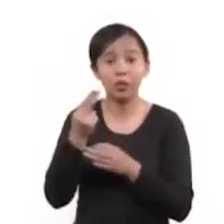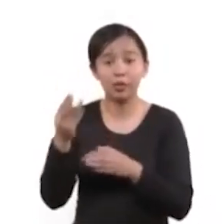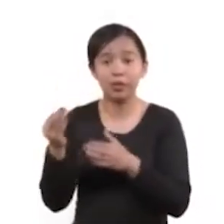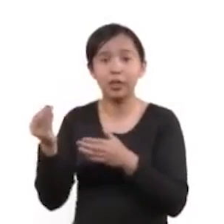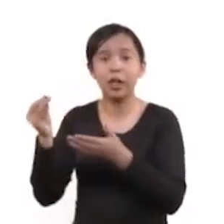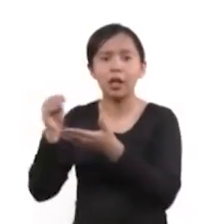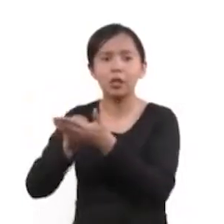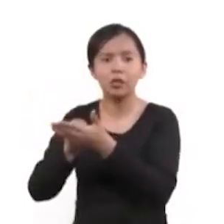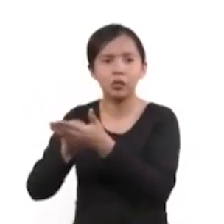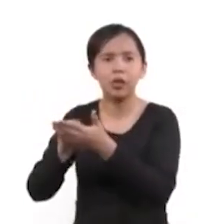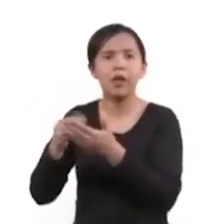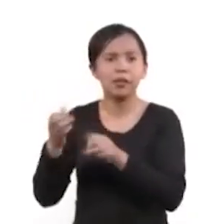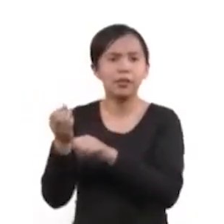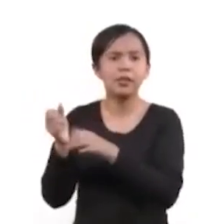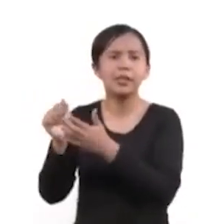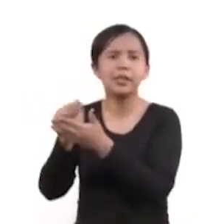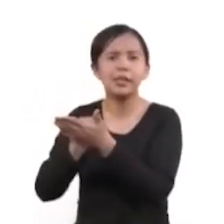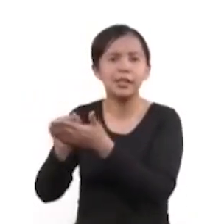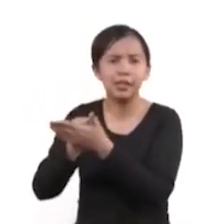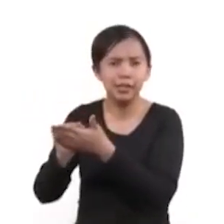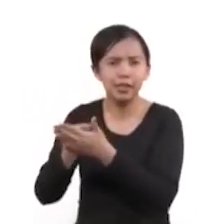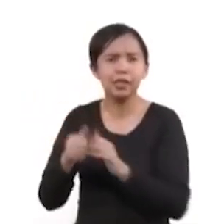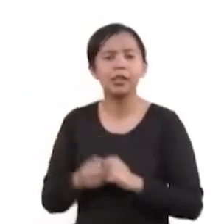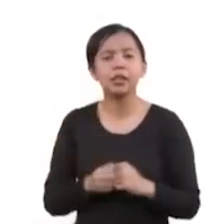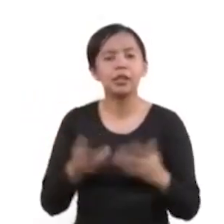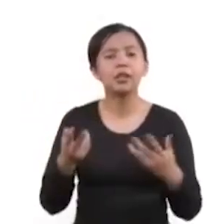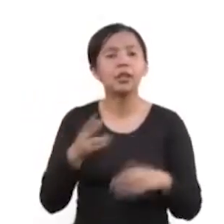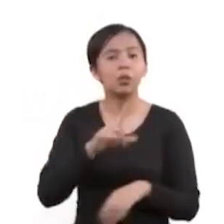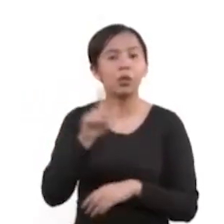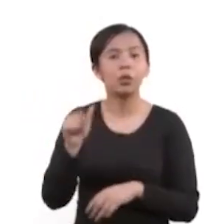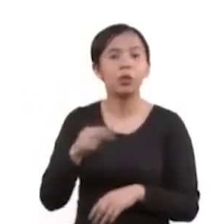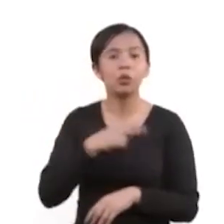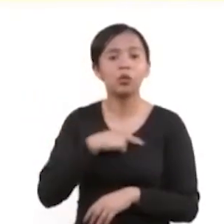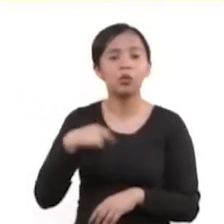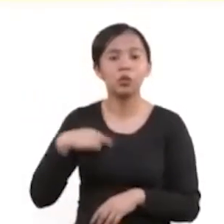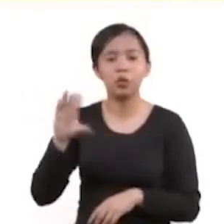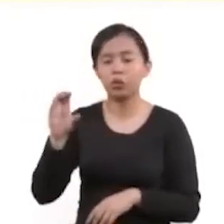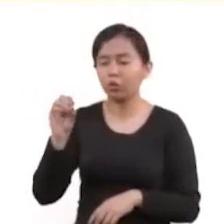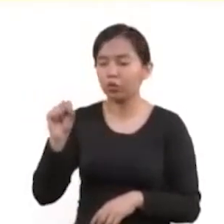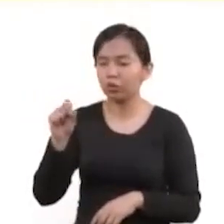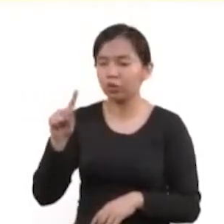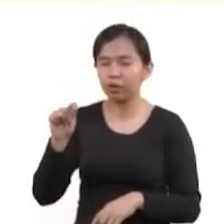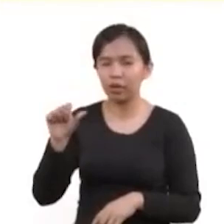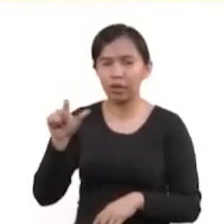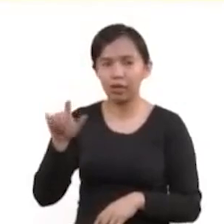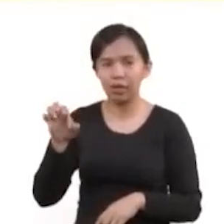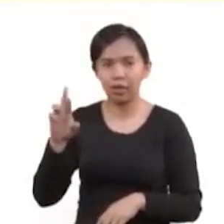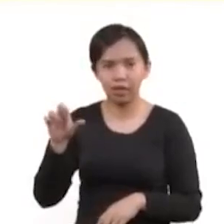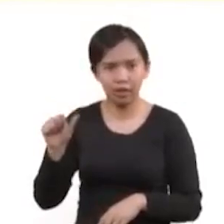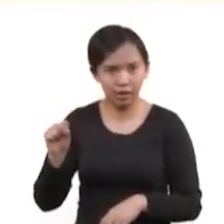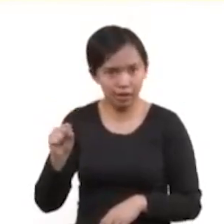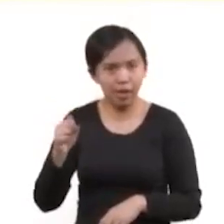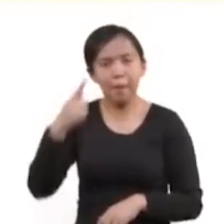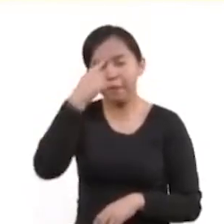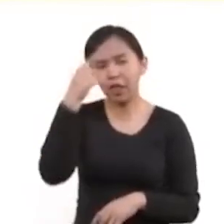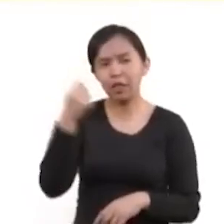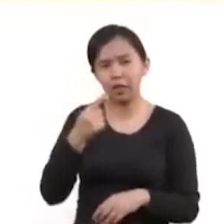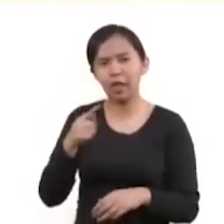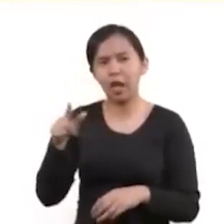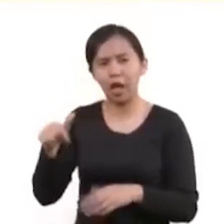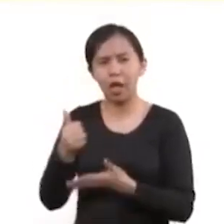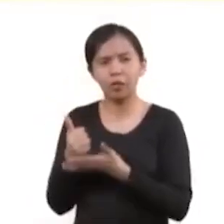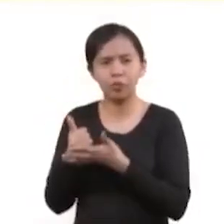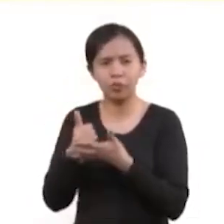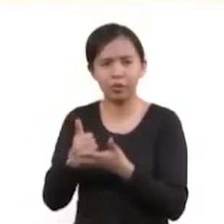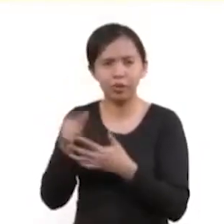hace un reforzamiento y posteriormente colocamos unas costaleras que nos sirven como contención al relleno que vamos a